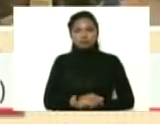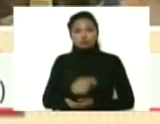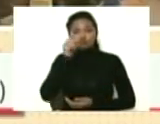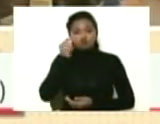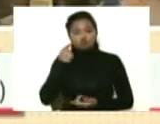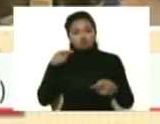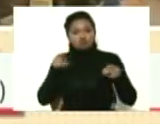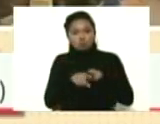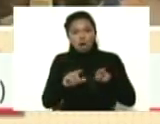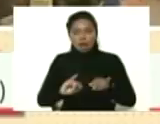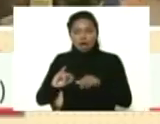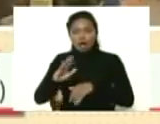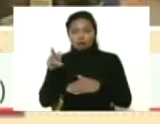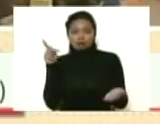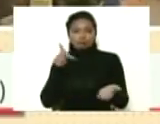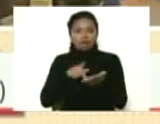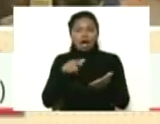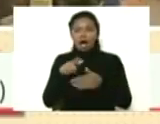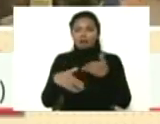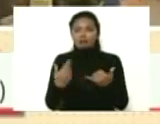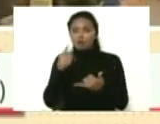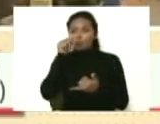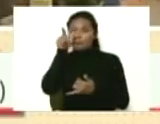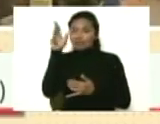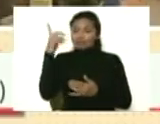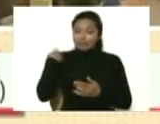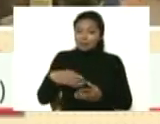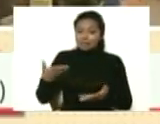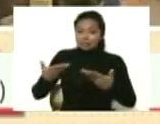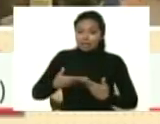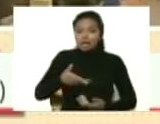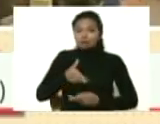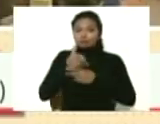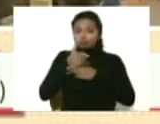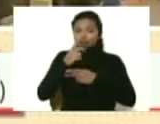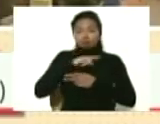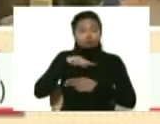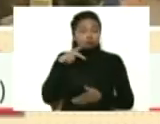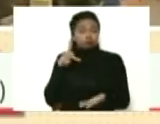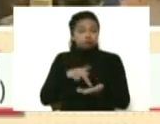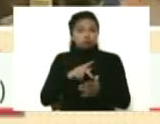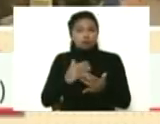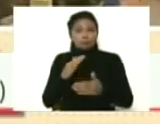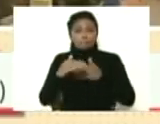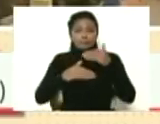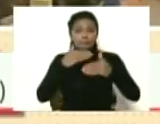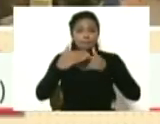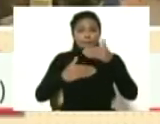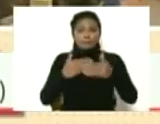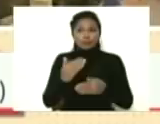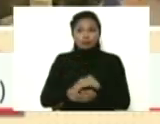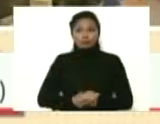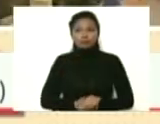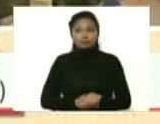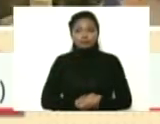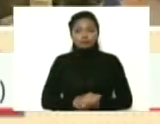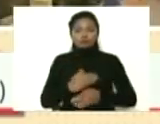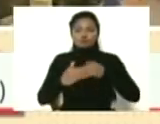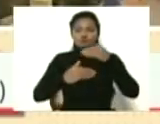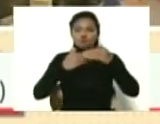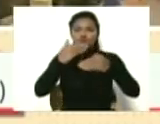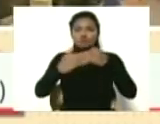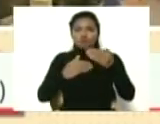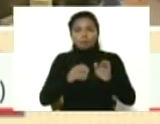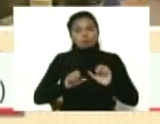tenemos que llegar a un miliciano un arma. Tenemos que llegar en su momento, llegaremos. Paso a paso. Paso a paso.